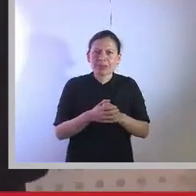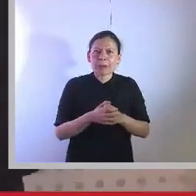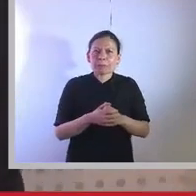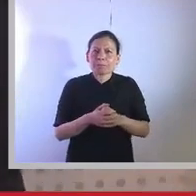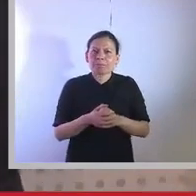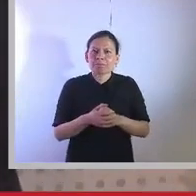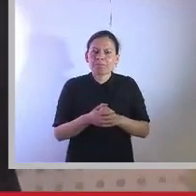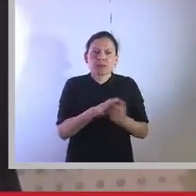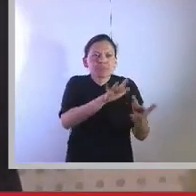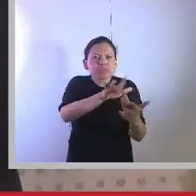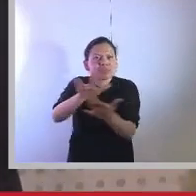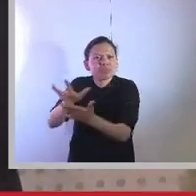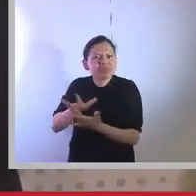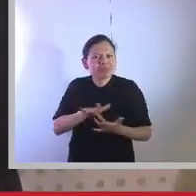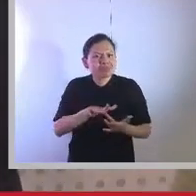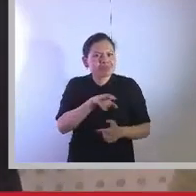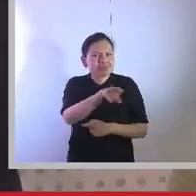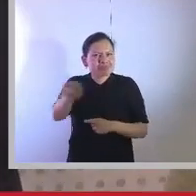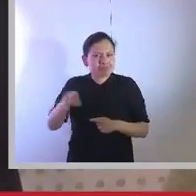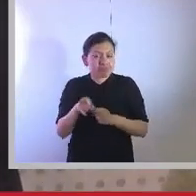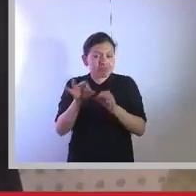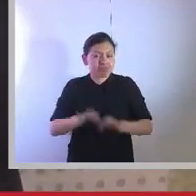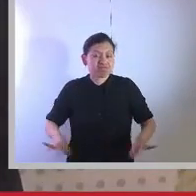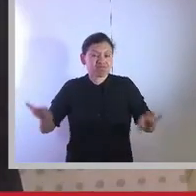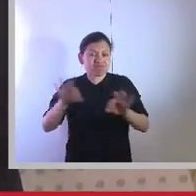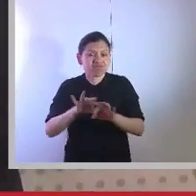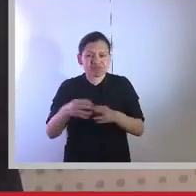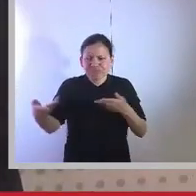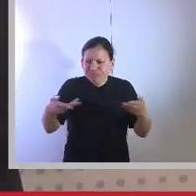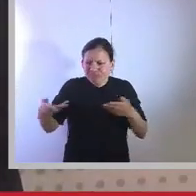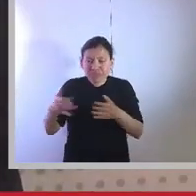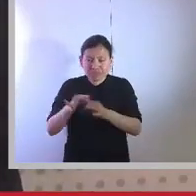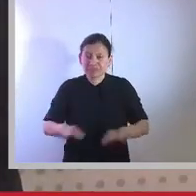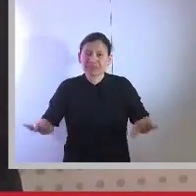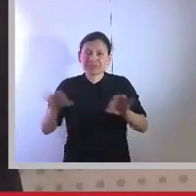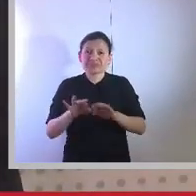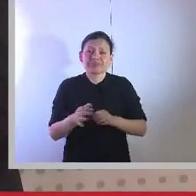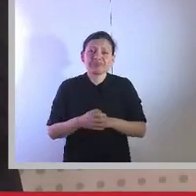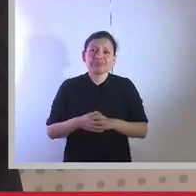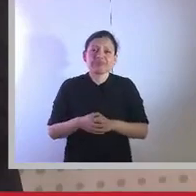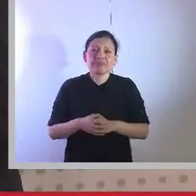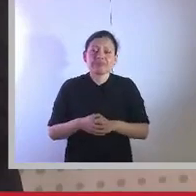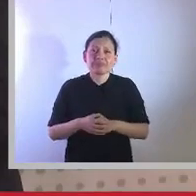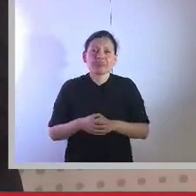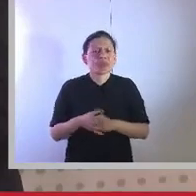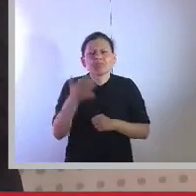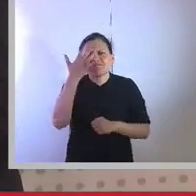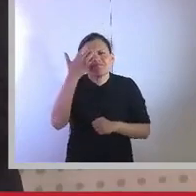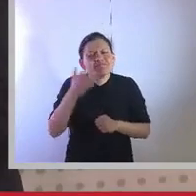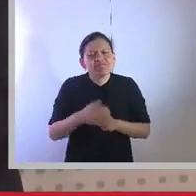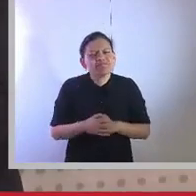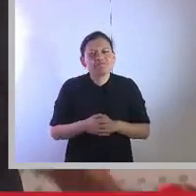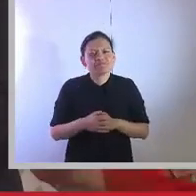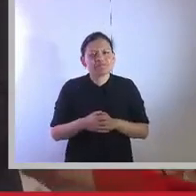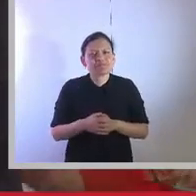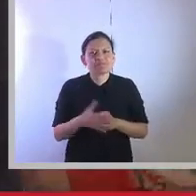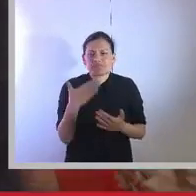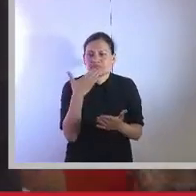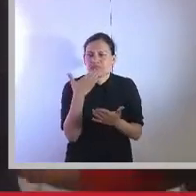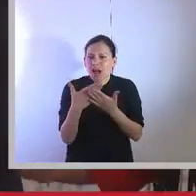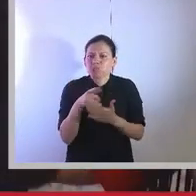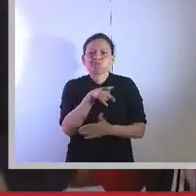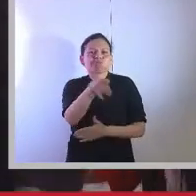uno de ustedes es fundamental e importante. porque gracias al